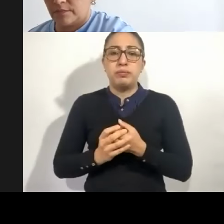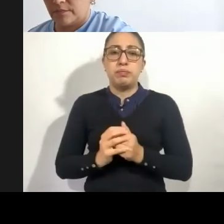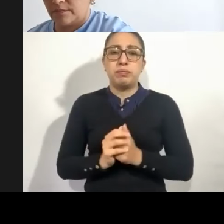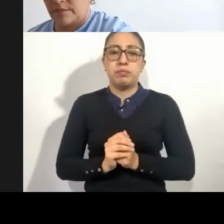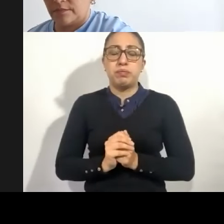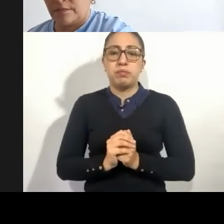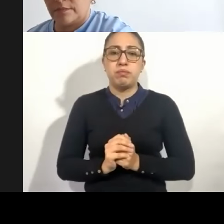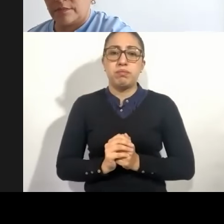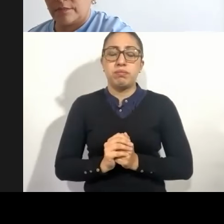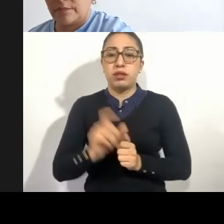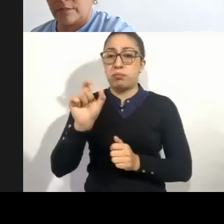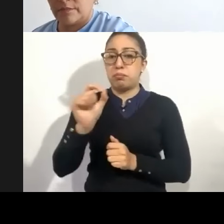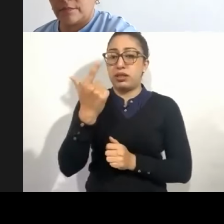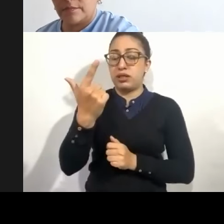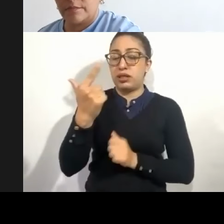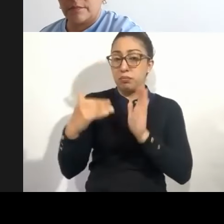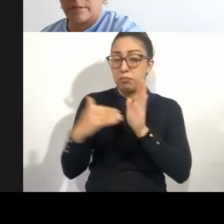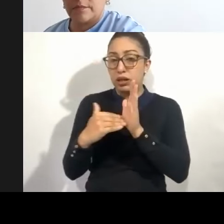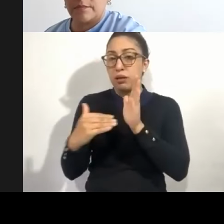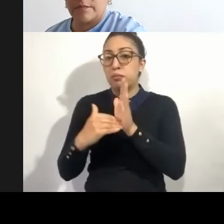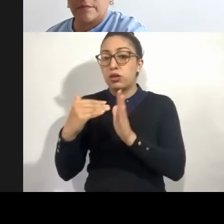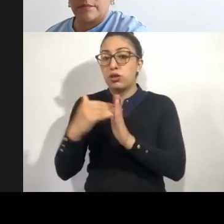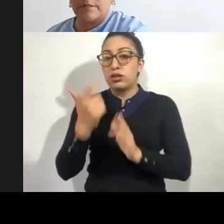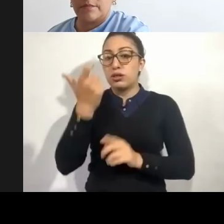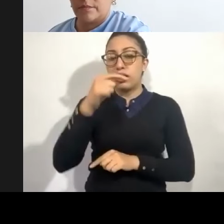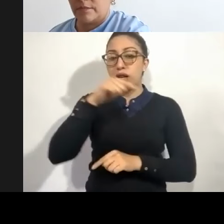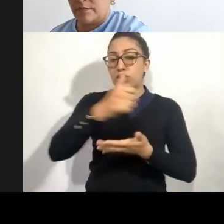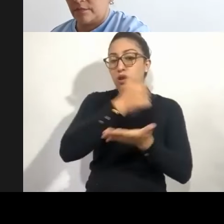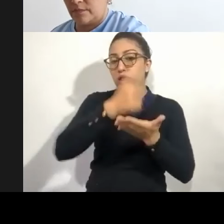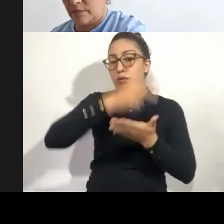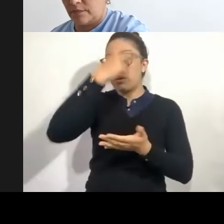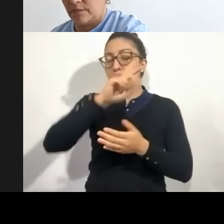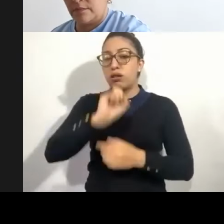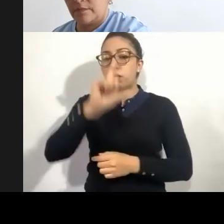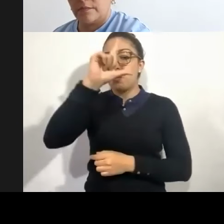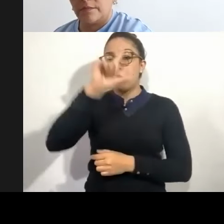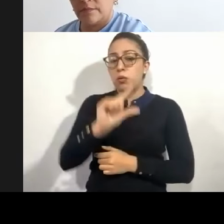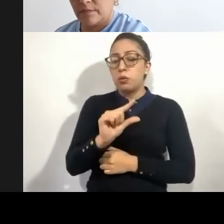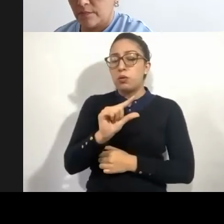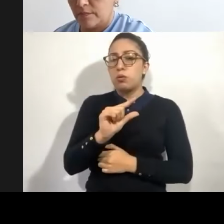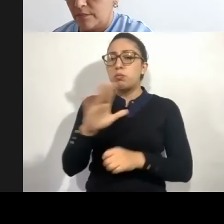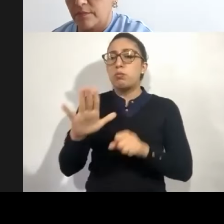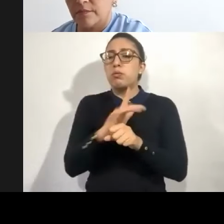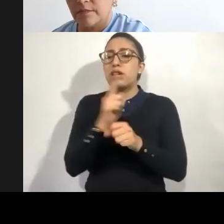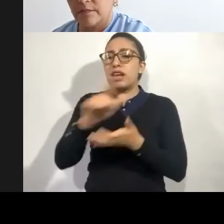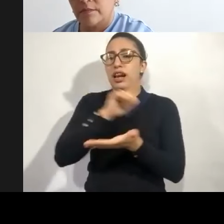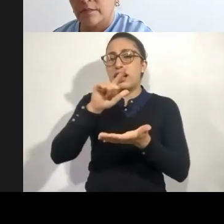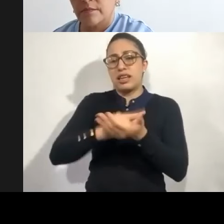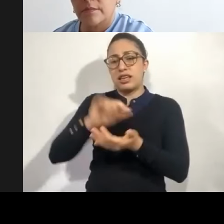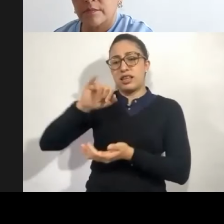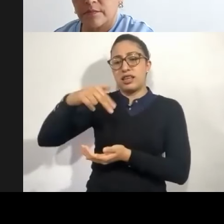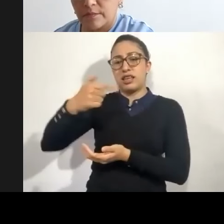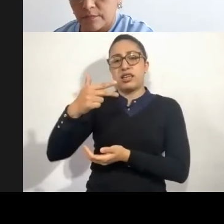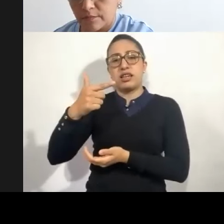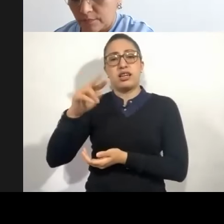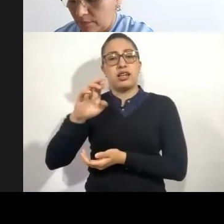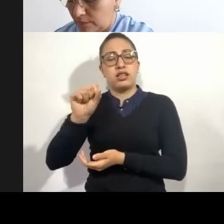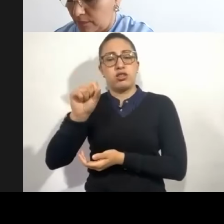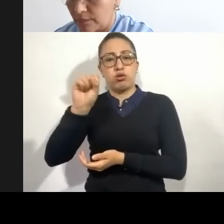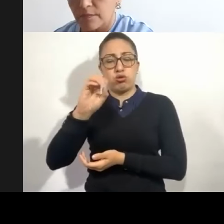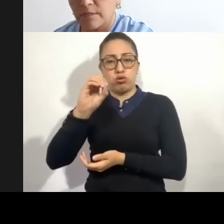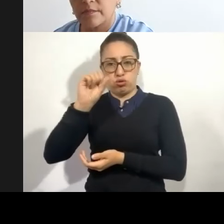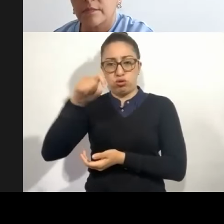prácticamente 27,000 millones de pesos pierde la ciudad. ¿Por qué nuestra ley de ingresos, específicamente en incentivos derivados de la colaboración fiscal,